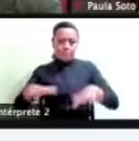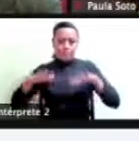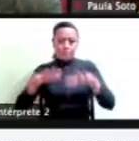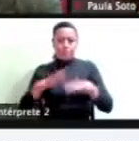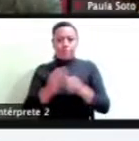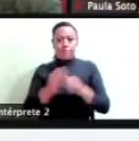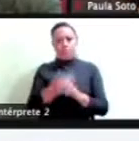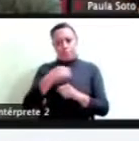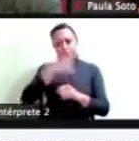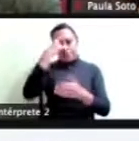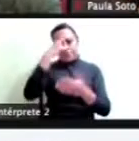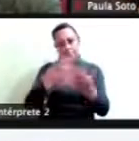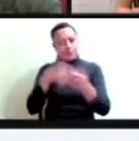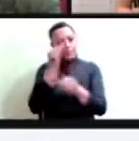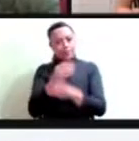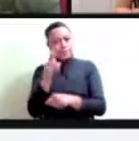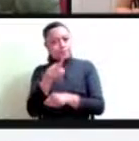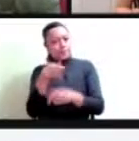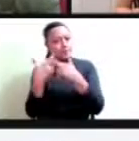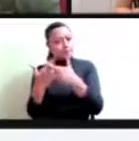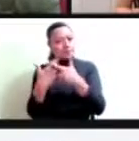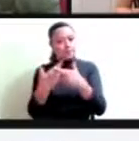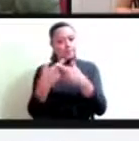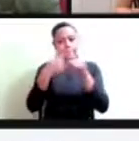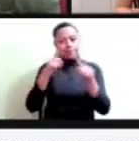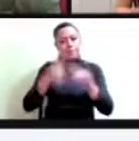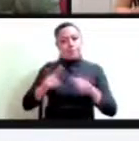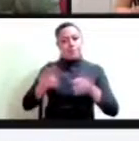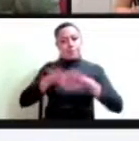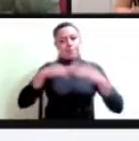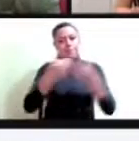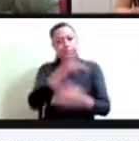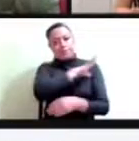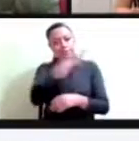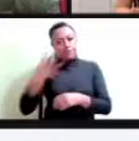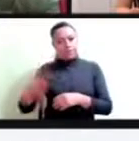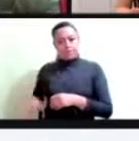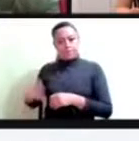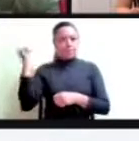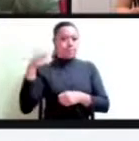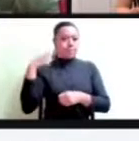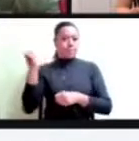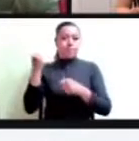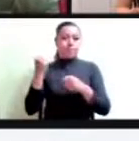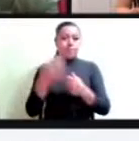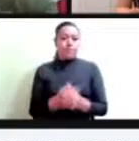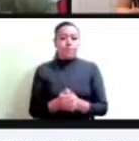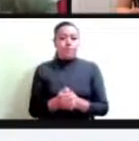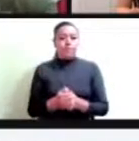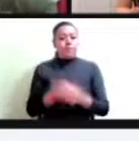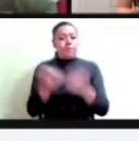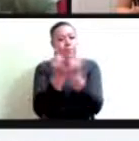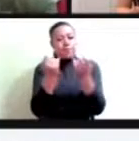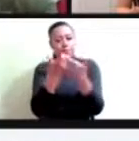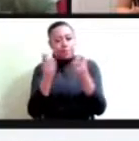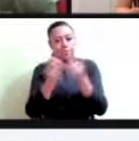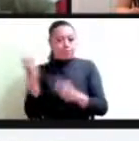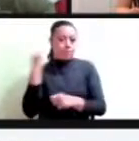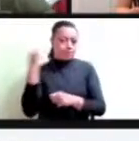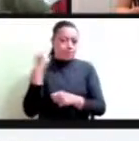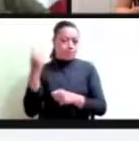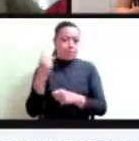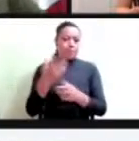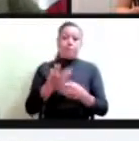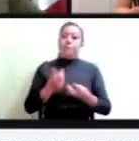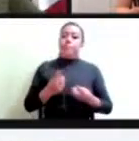enriquecido de manera general al Congreso y al grupo parlamentario, le has brindado un enriquecimiento a partir